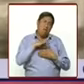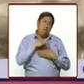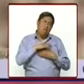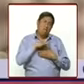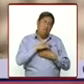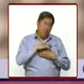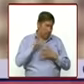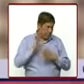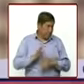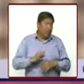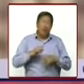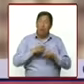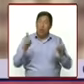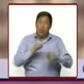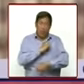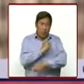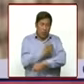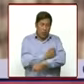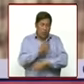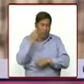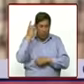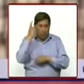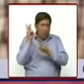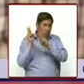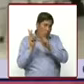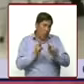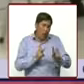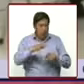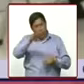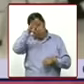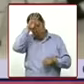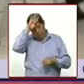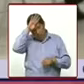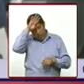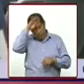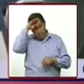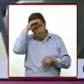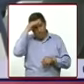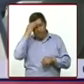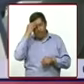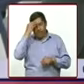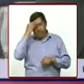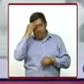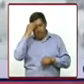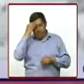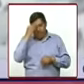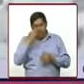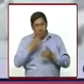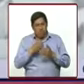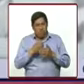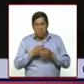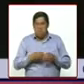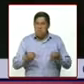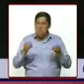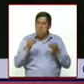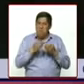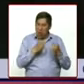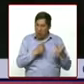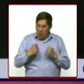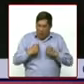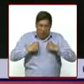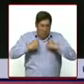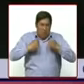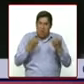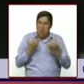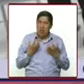las autoridades tanto de Pando como de Beni han ido más allá de la naturaleza del amparo, por eso yo le he dicho